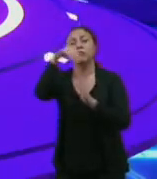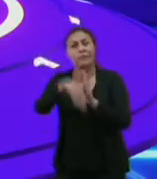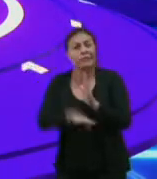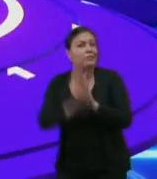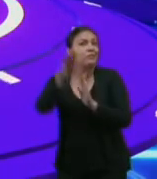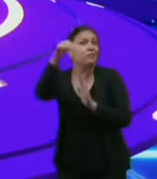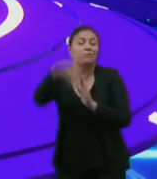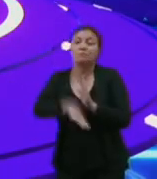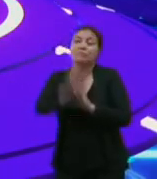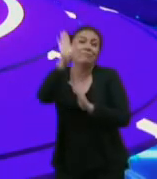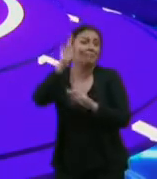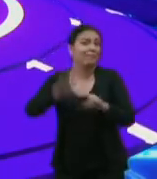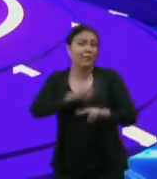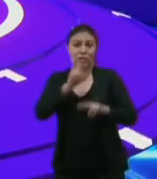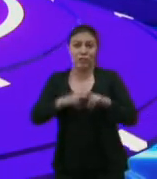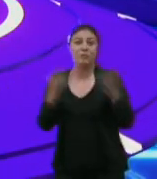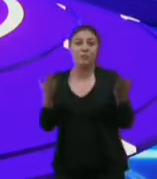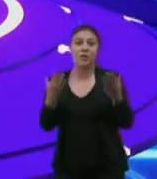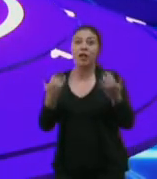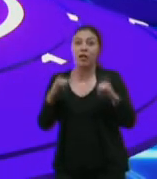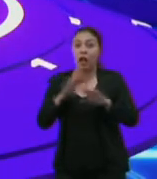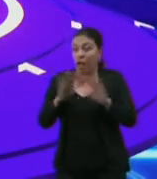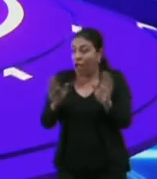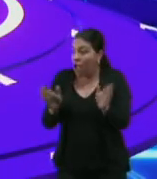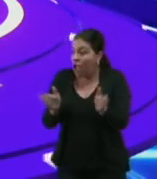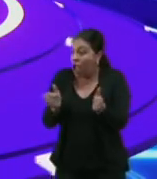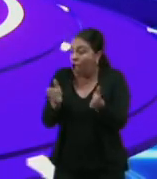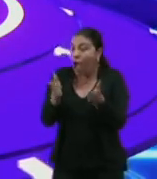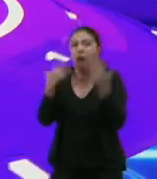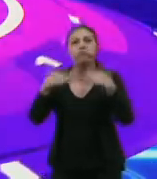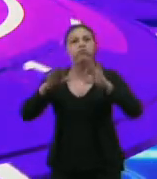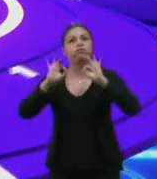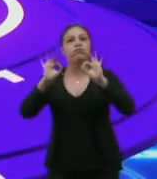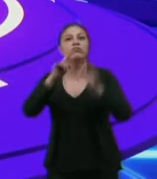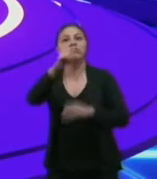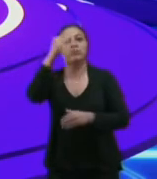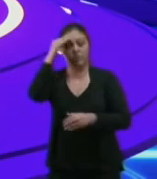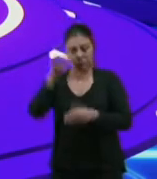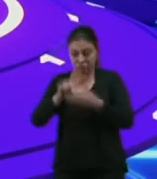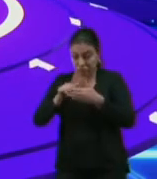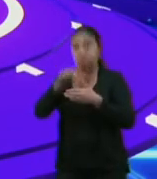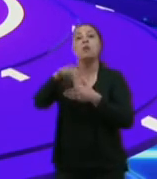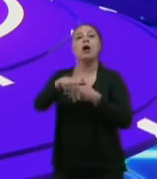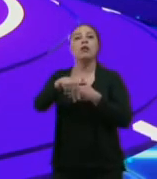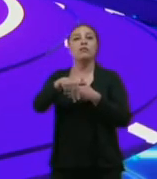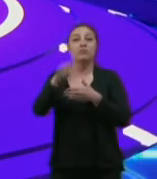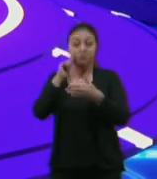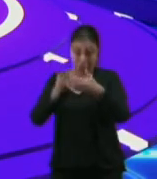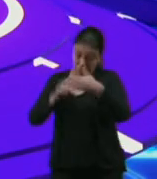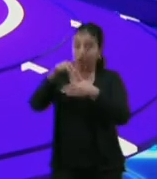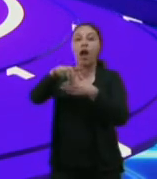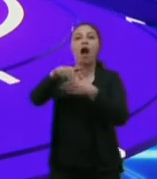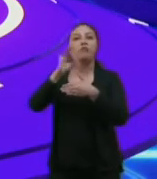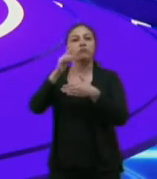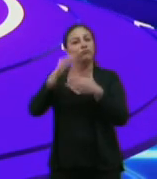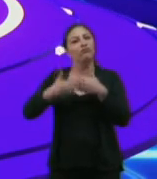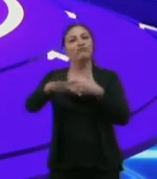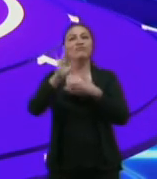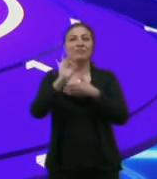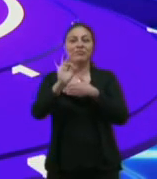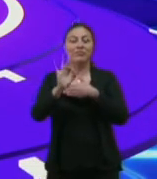empiece a fallar se dará cuenta que está avanzando porque quien no da un paso adelante no tiene posibilidad de fallar